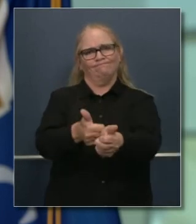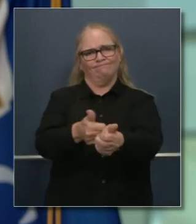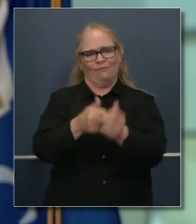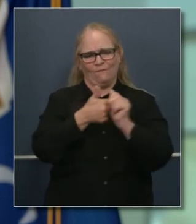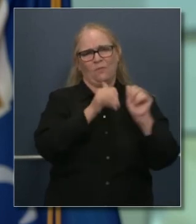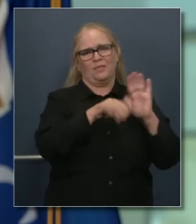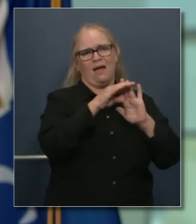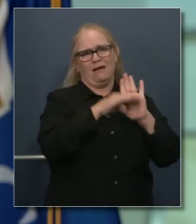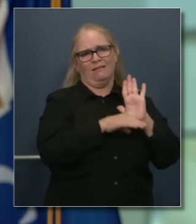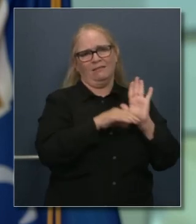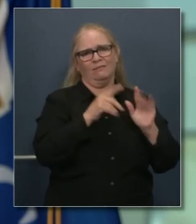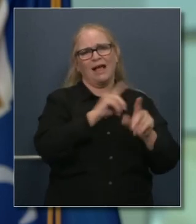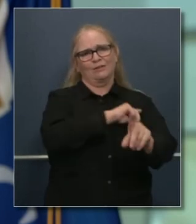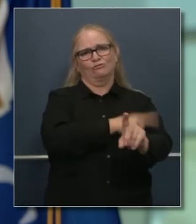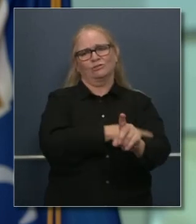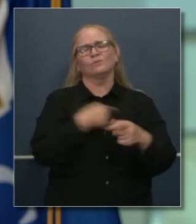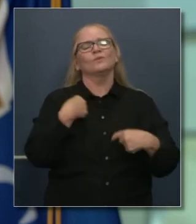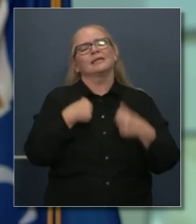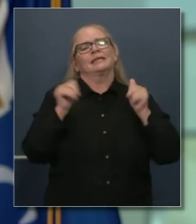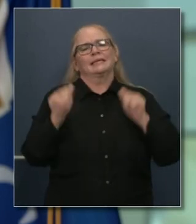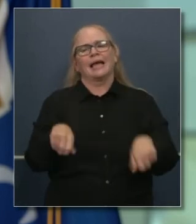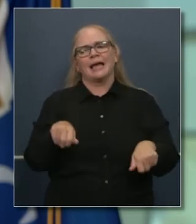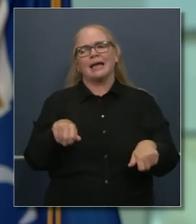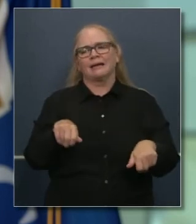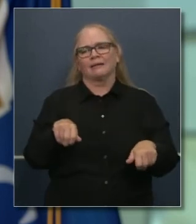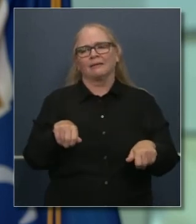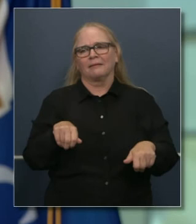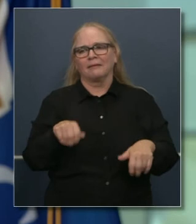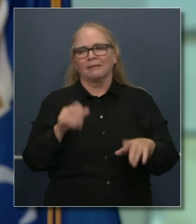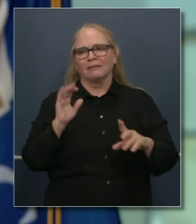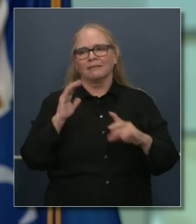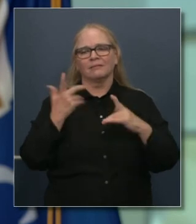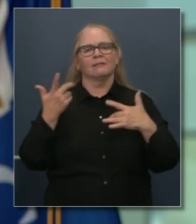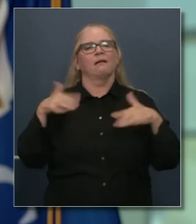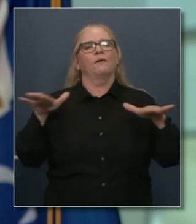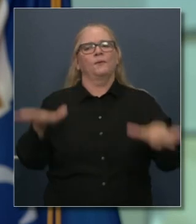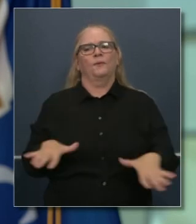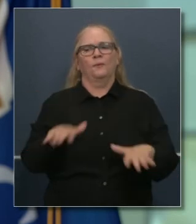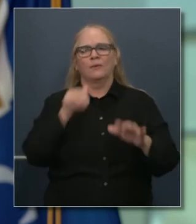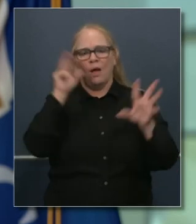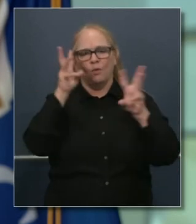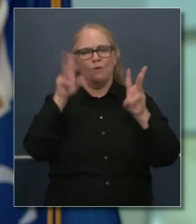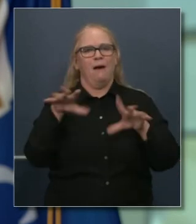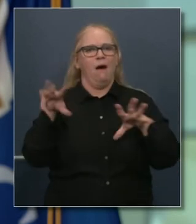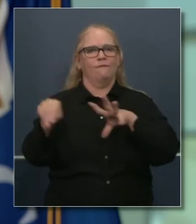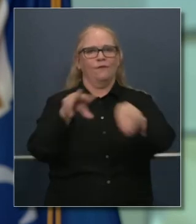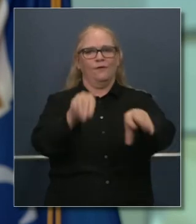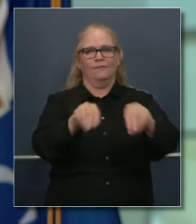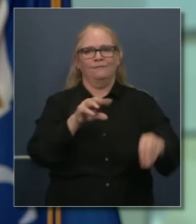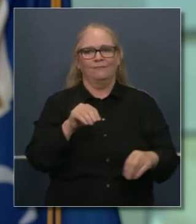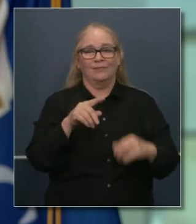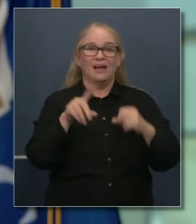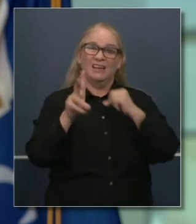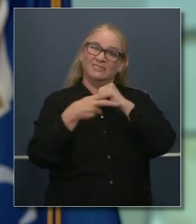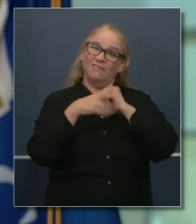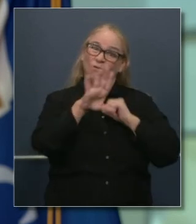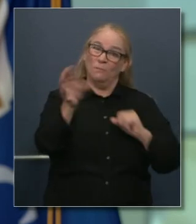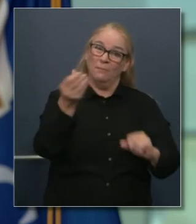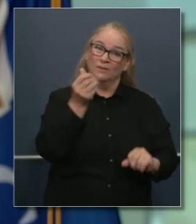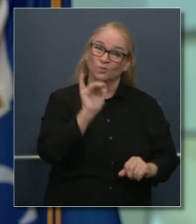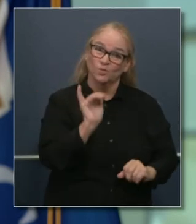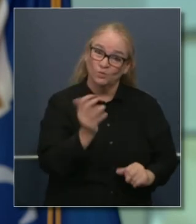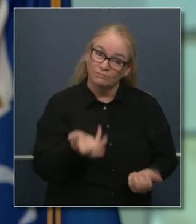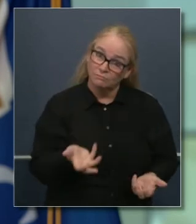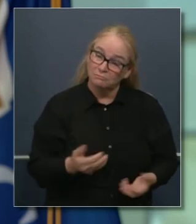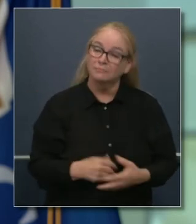del uso de energía en las próximas 72 horas y también puede impactar los gastos en su casa pueden ahorrar también